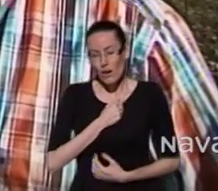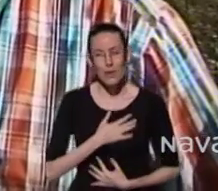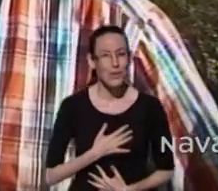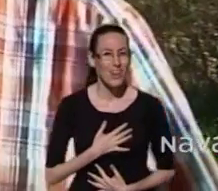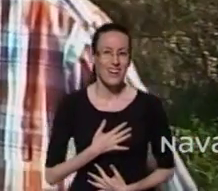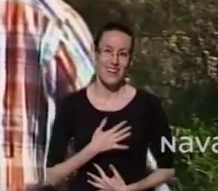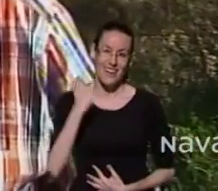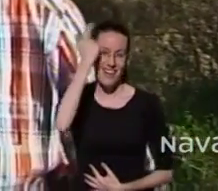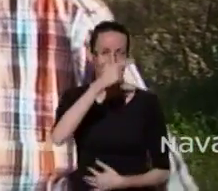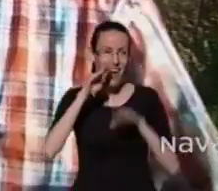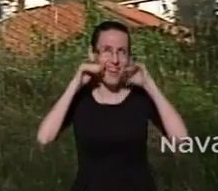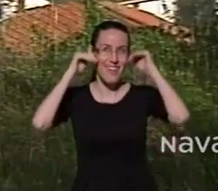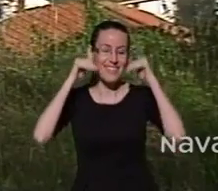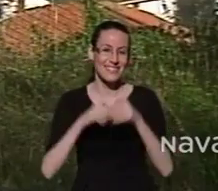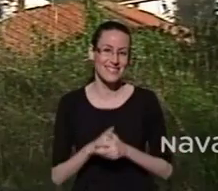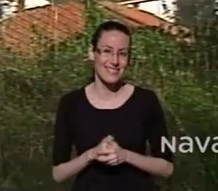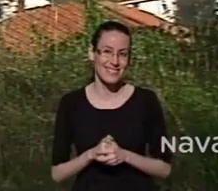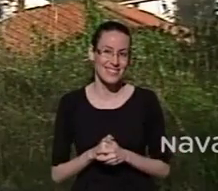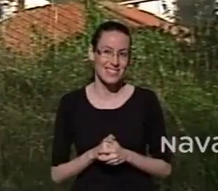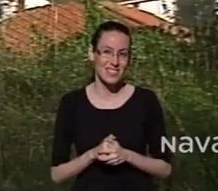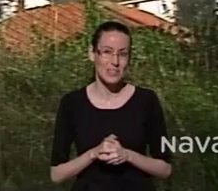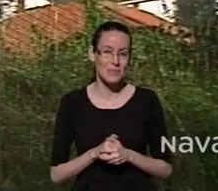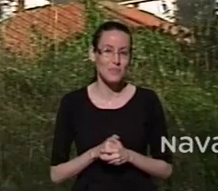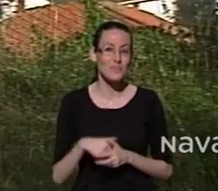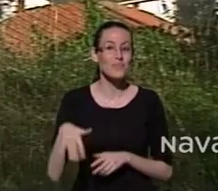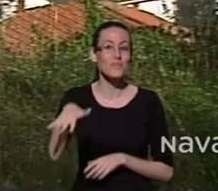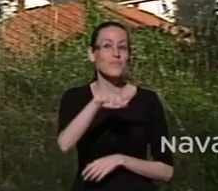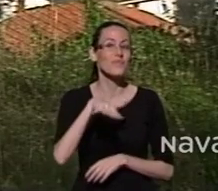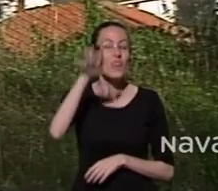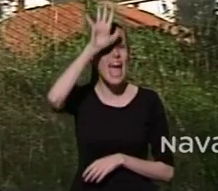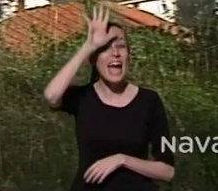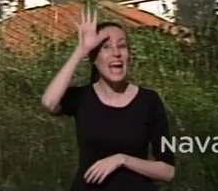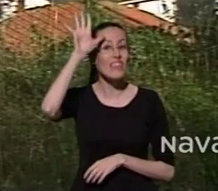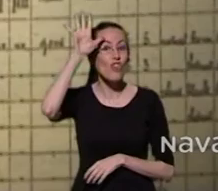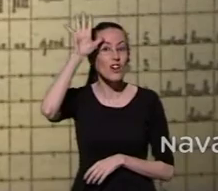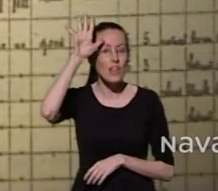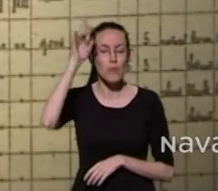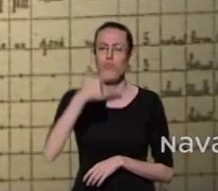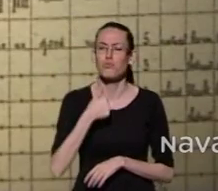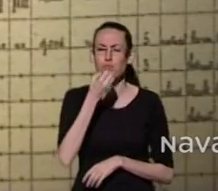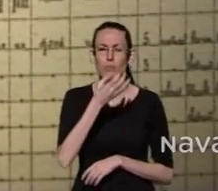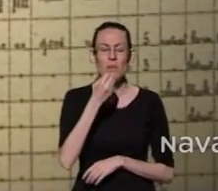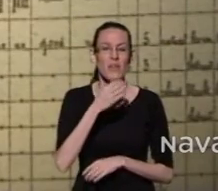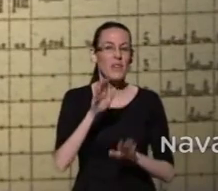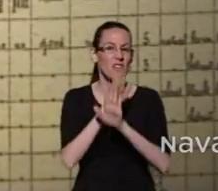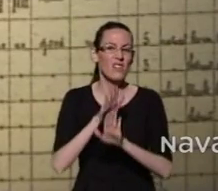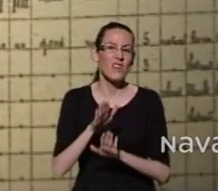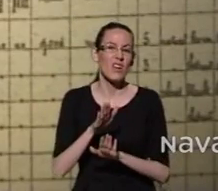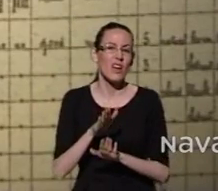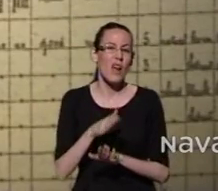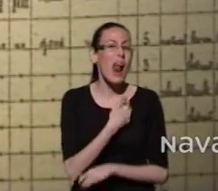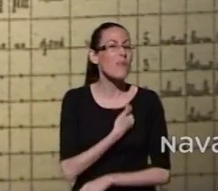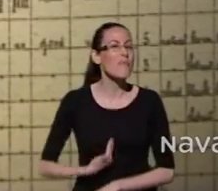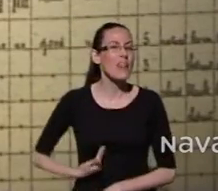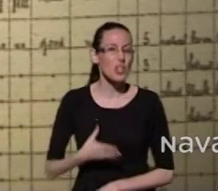puse otra cara. En California estuve muy bien 2 años, pero como no arreglaba los papeles el patrón aquel,